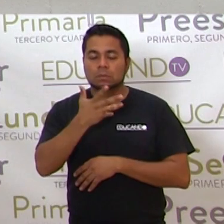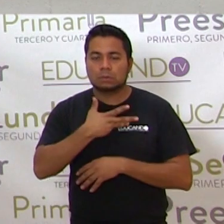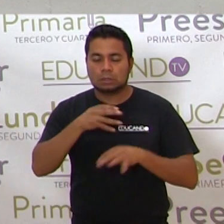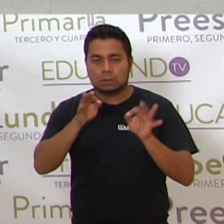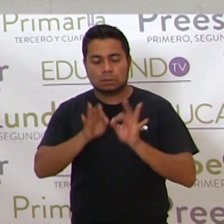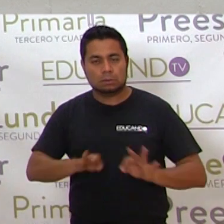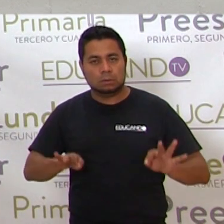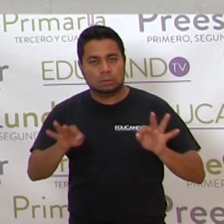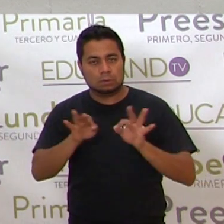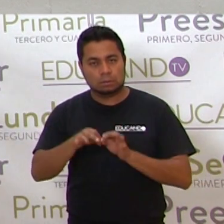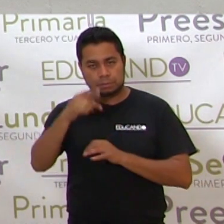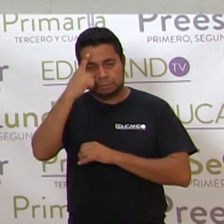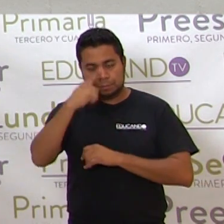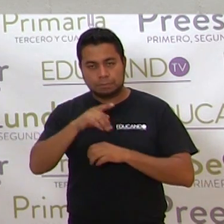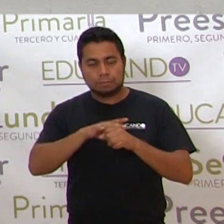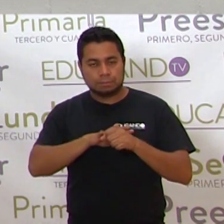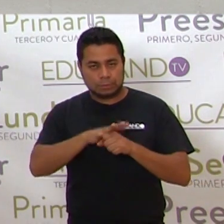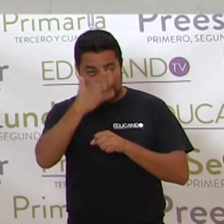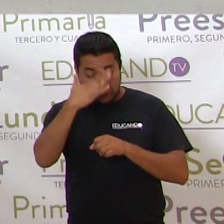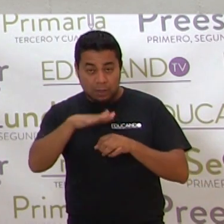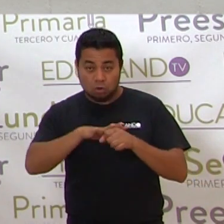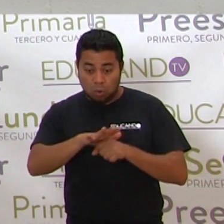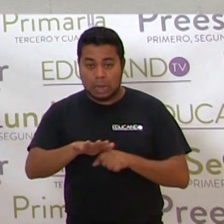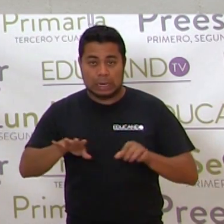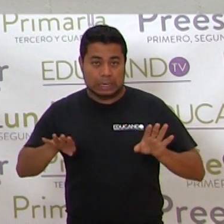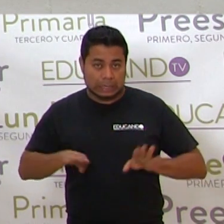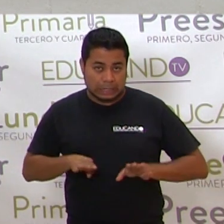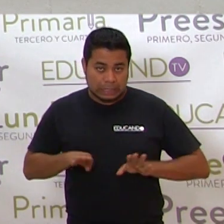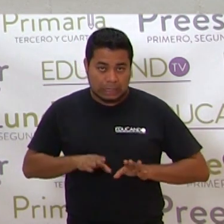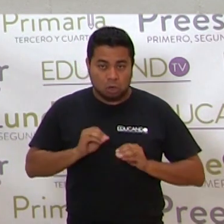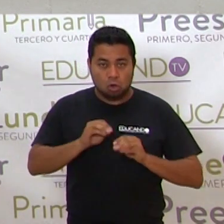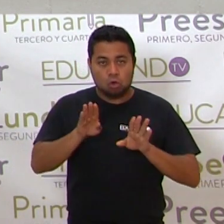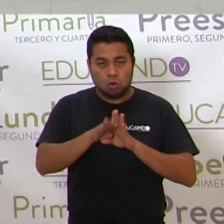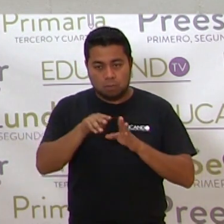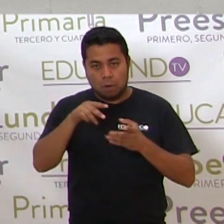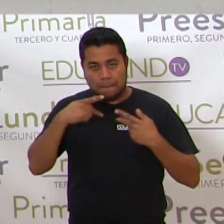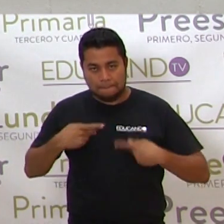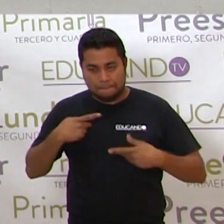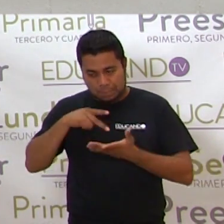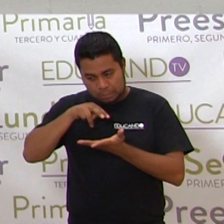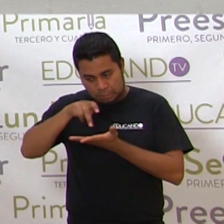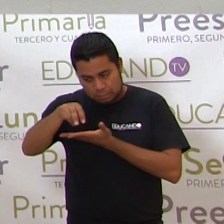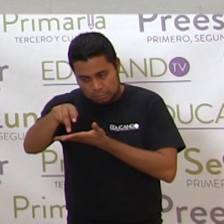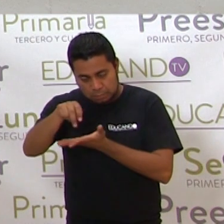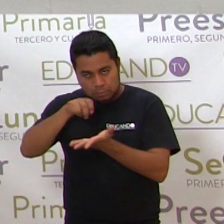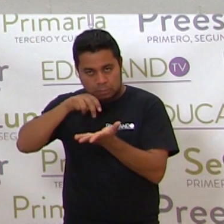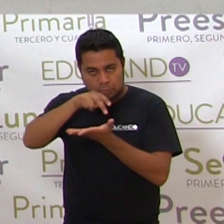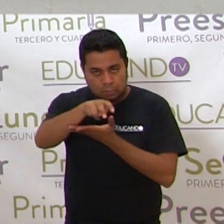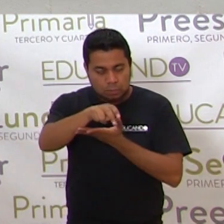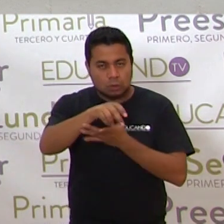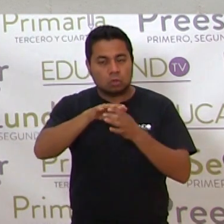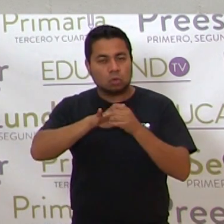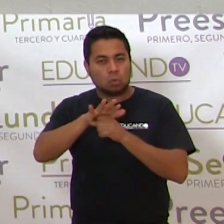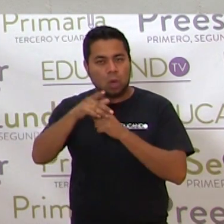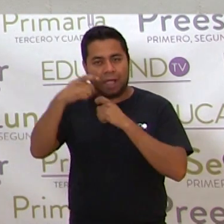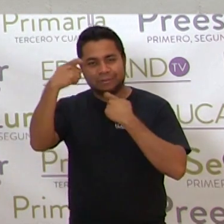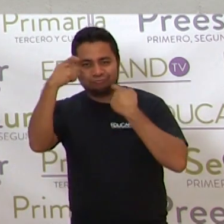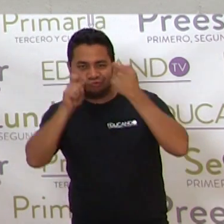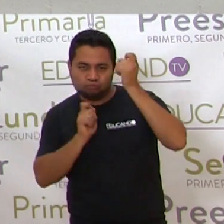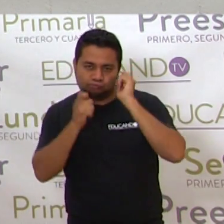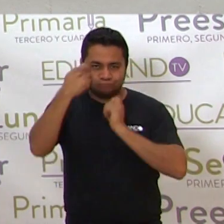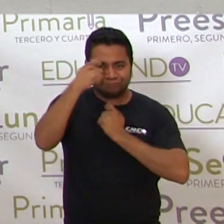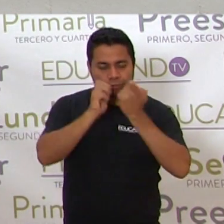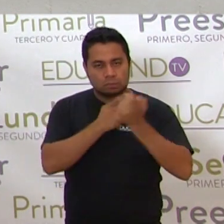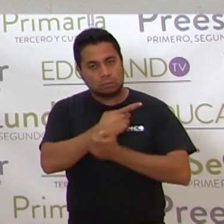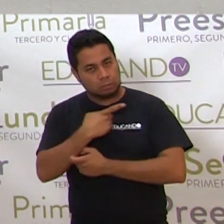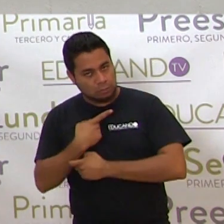lo que son las características o cómo se han de mover los personajes, también qué gestos deben de hacer,